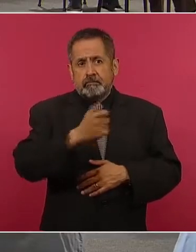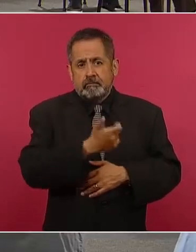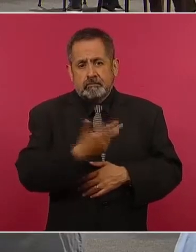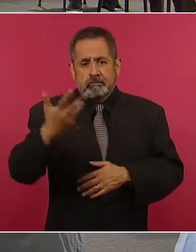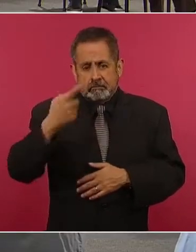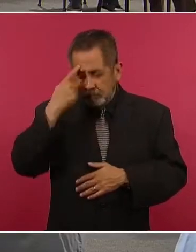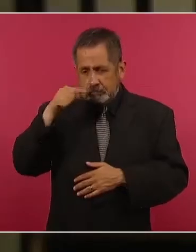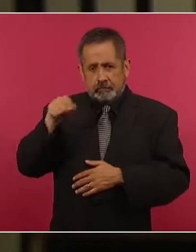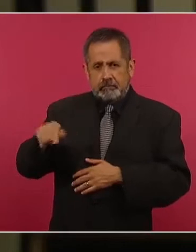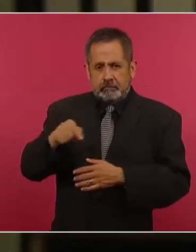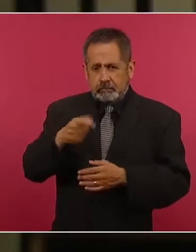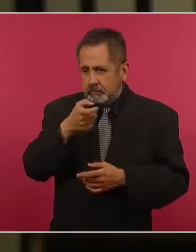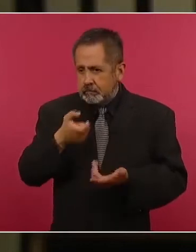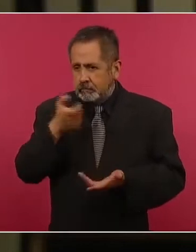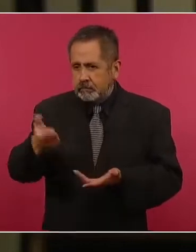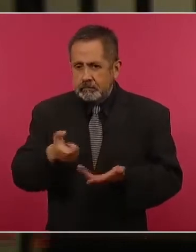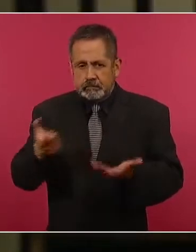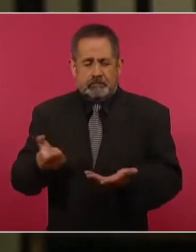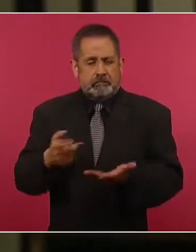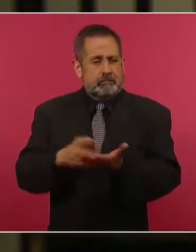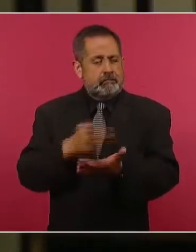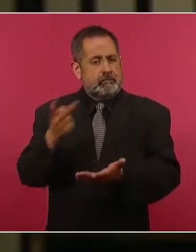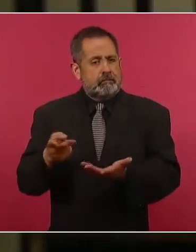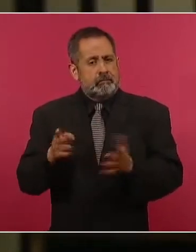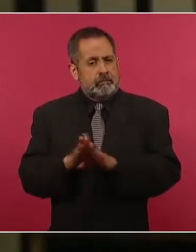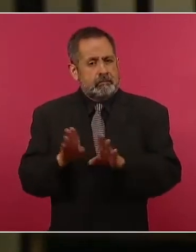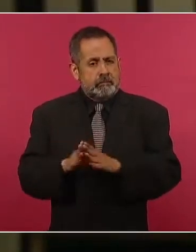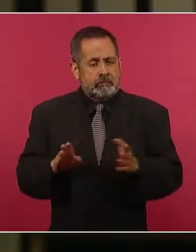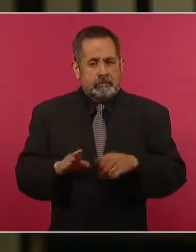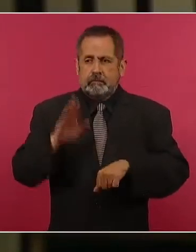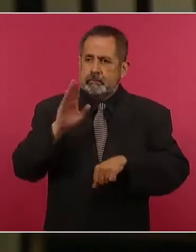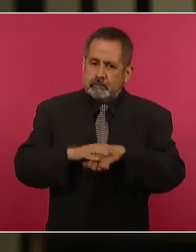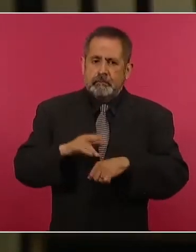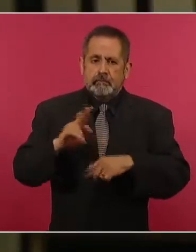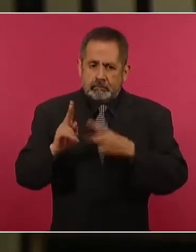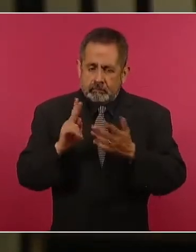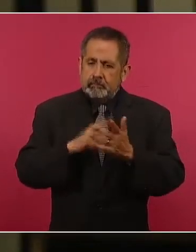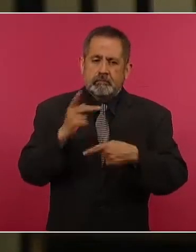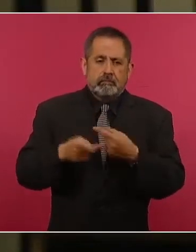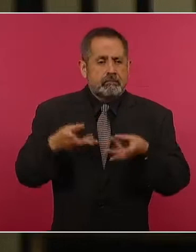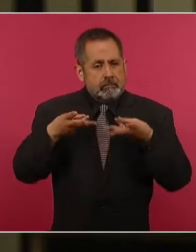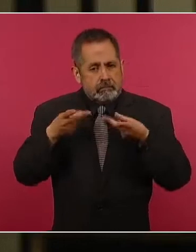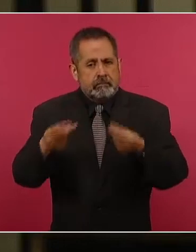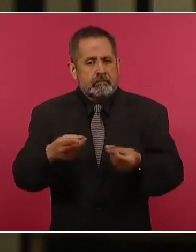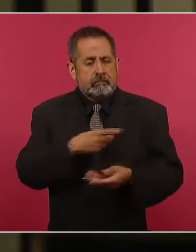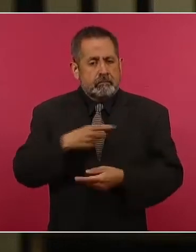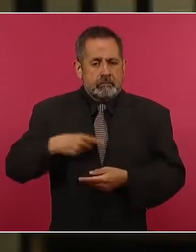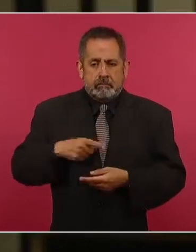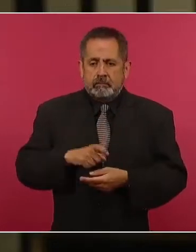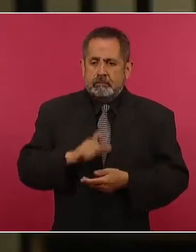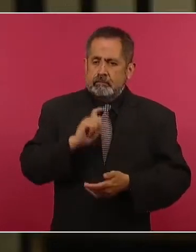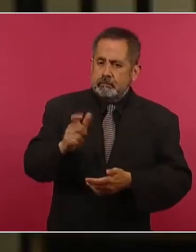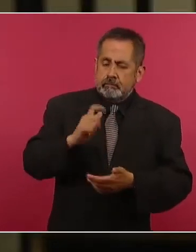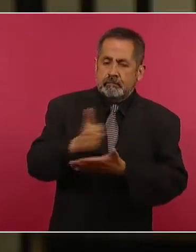este tipo de cosas? Porque pues, es otros gastos que tiene que tener